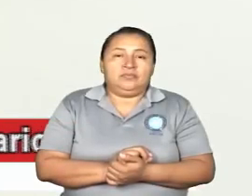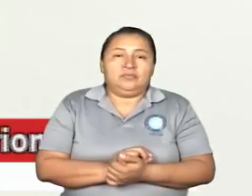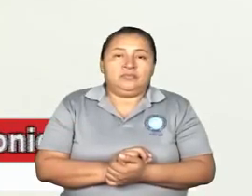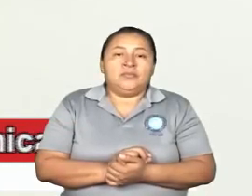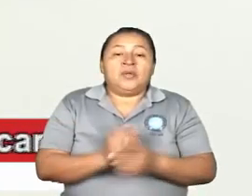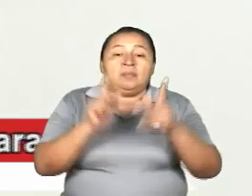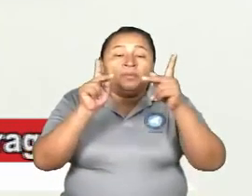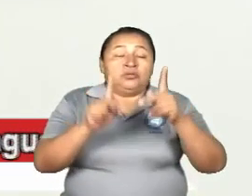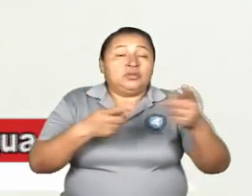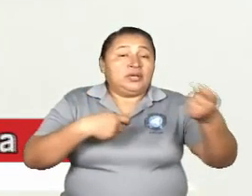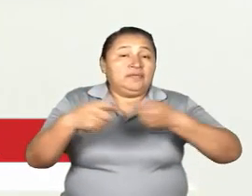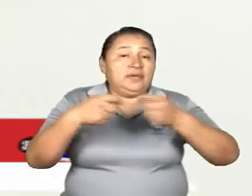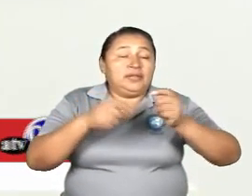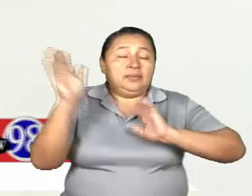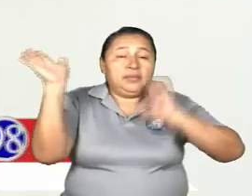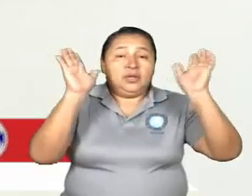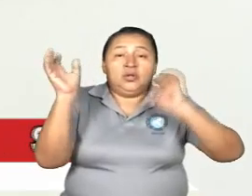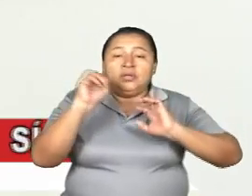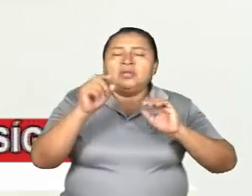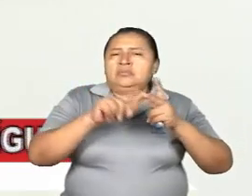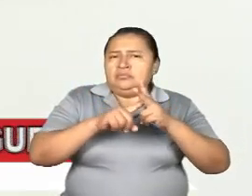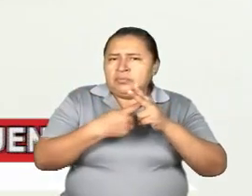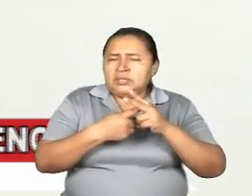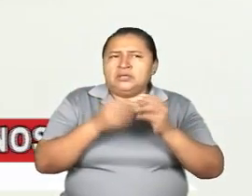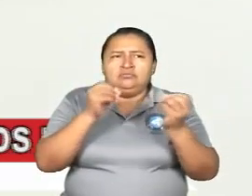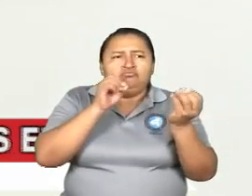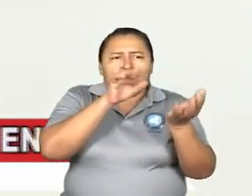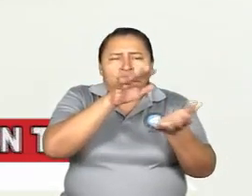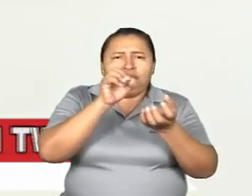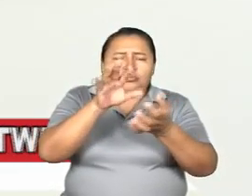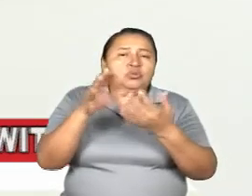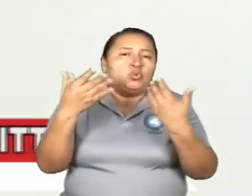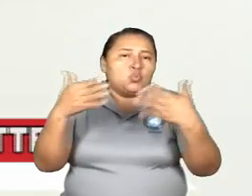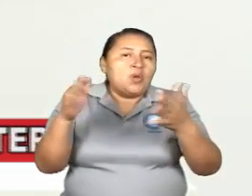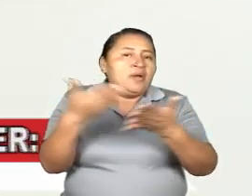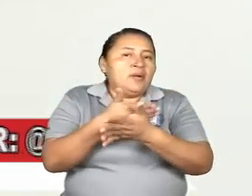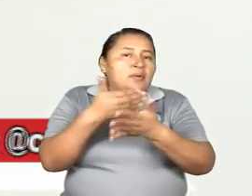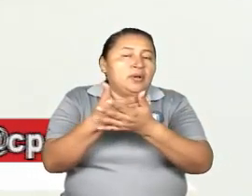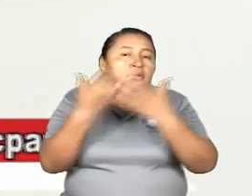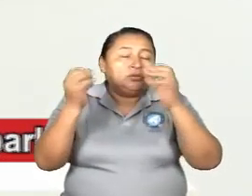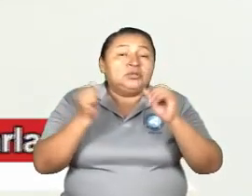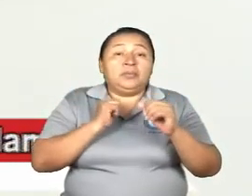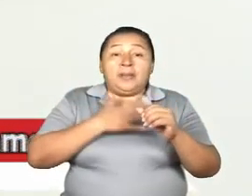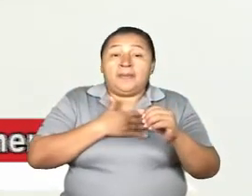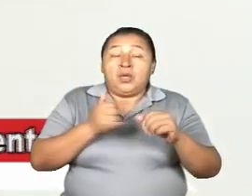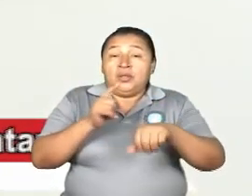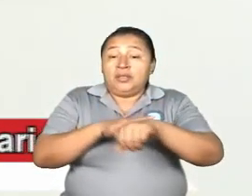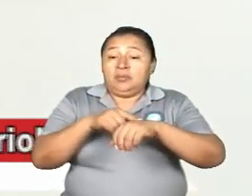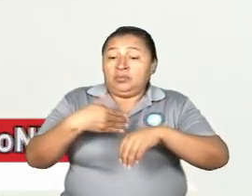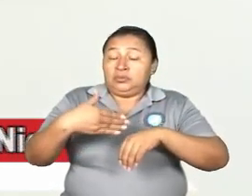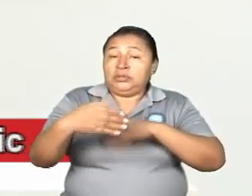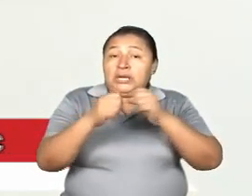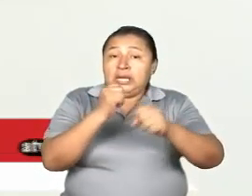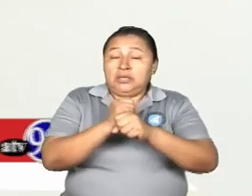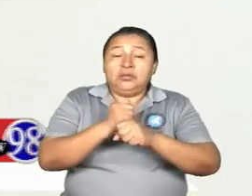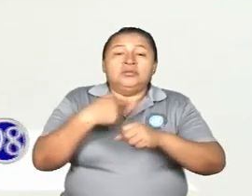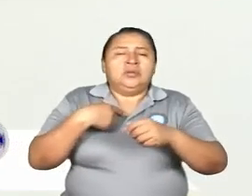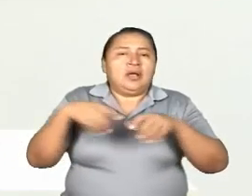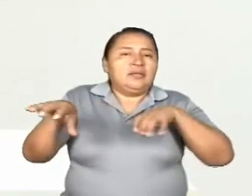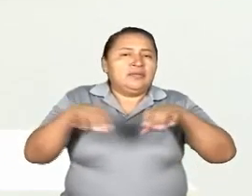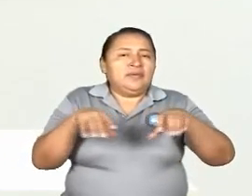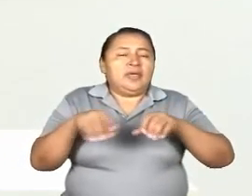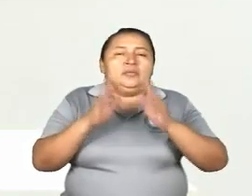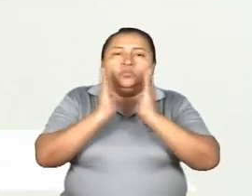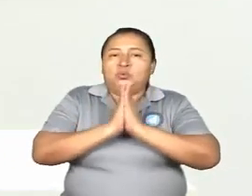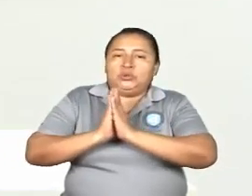Los comerciantes del mercado oriental empiezan a llenar sus tramos con mercadería, esto para atender la mejor temporada de ventas del año, como lo son las festividades de